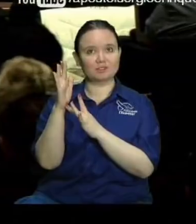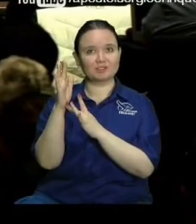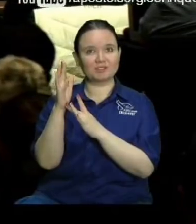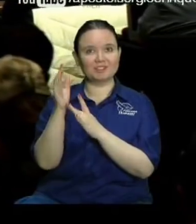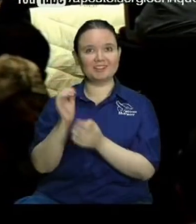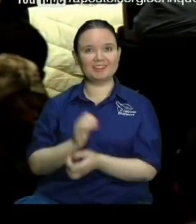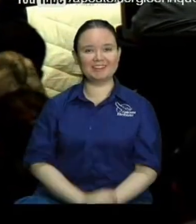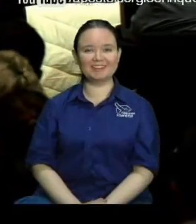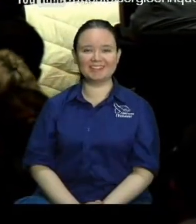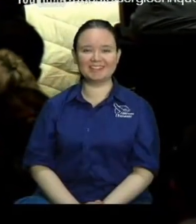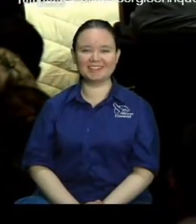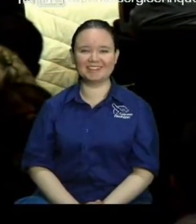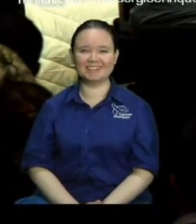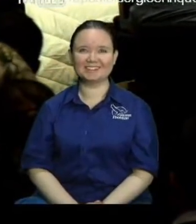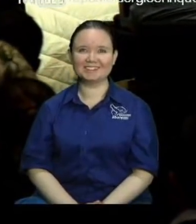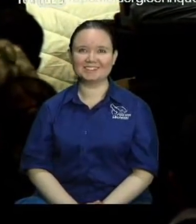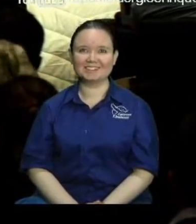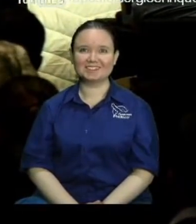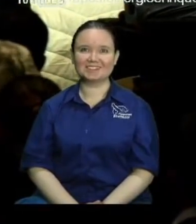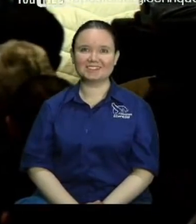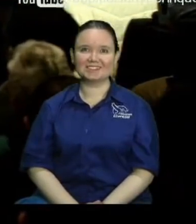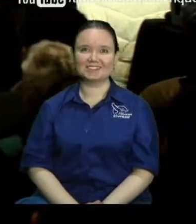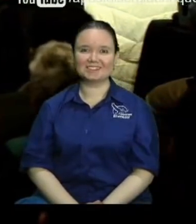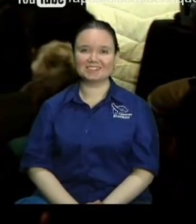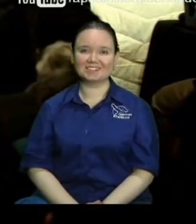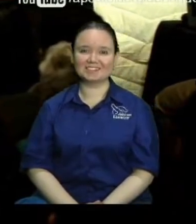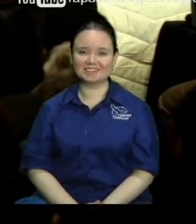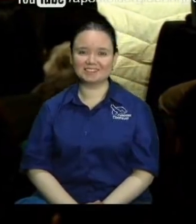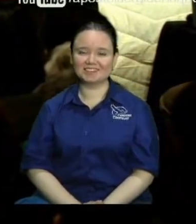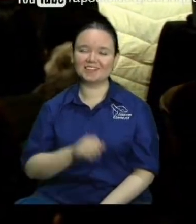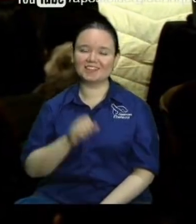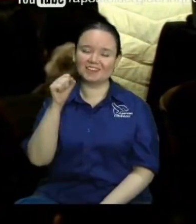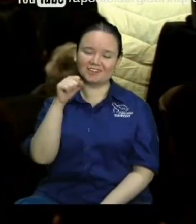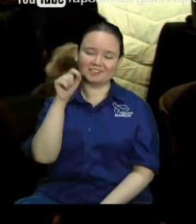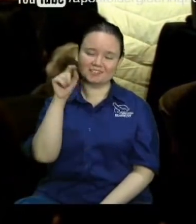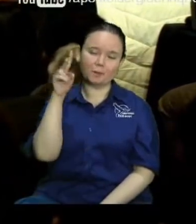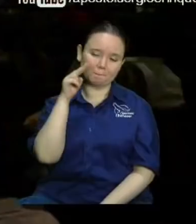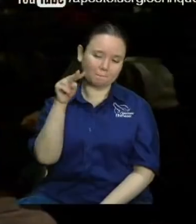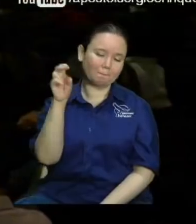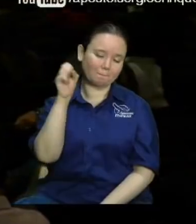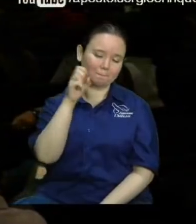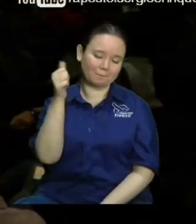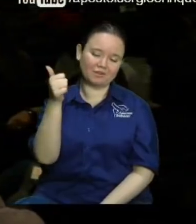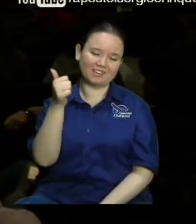aquí. Solo que la luz por los ojos azules, dámeme.